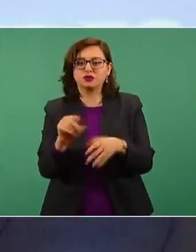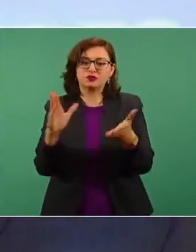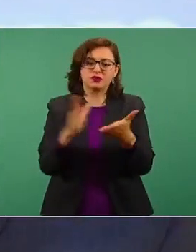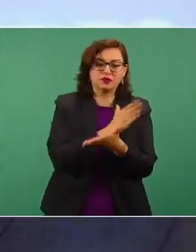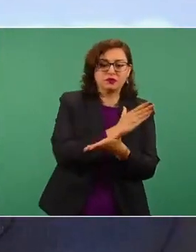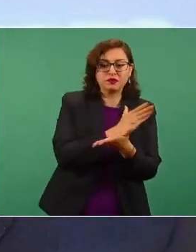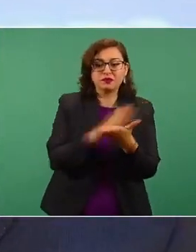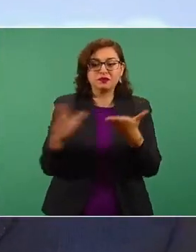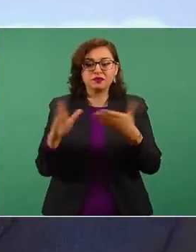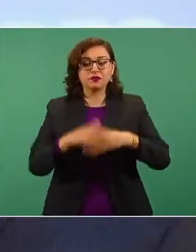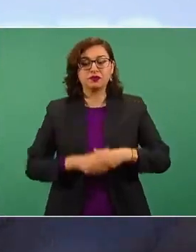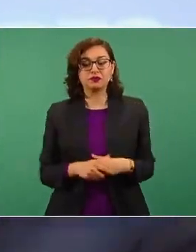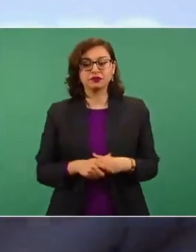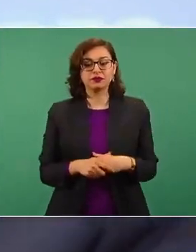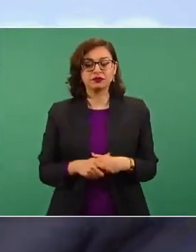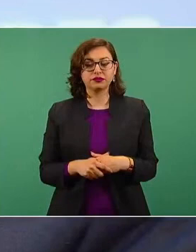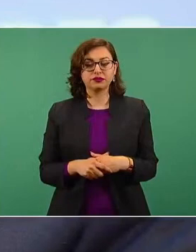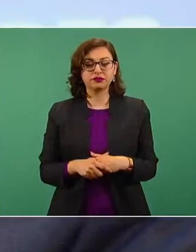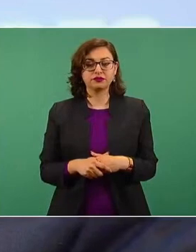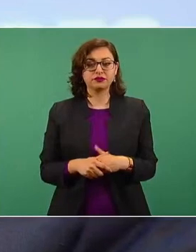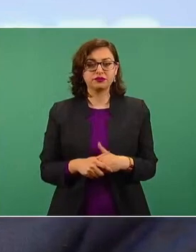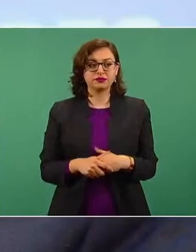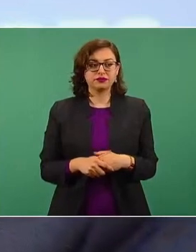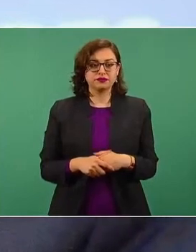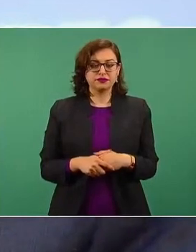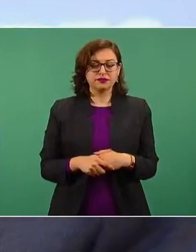Acuérdense que la consigna